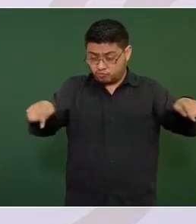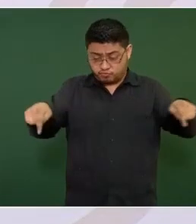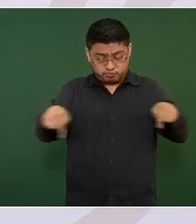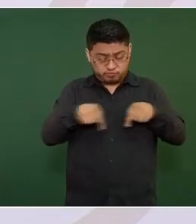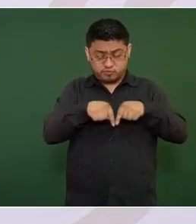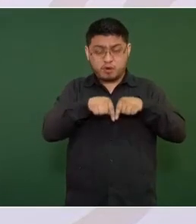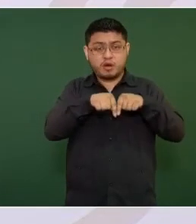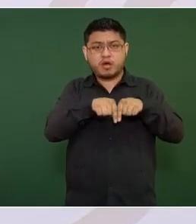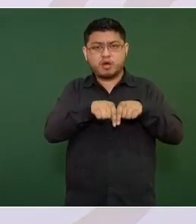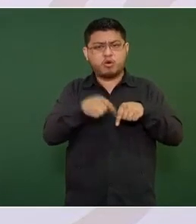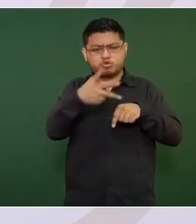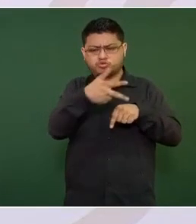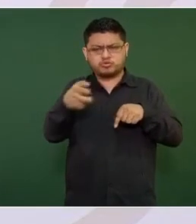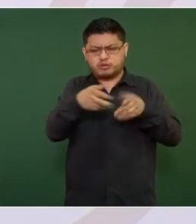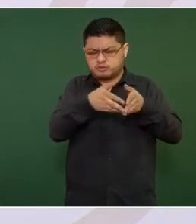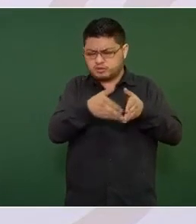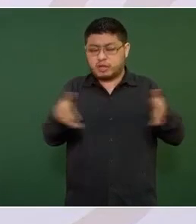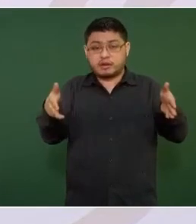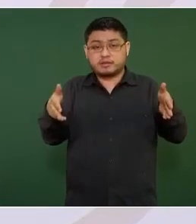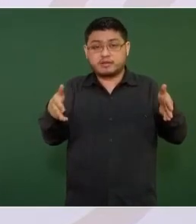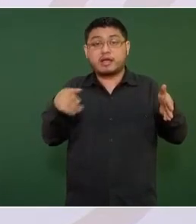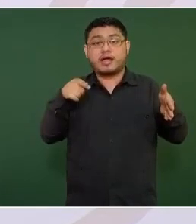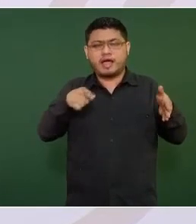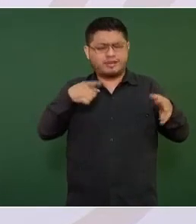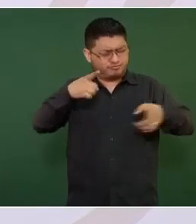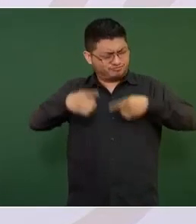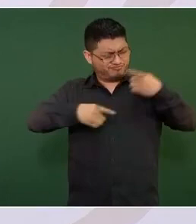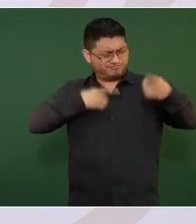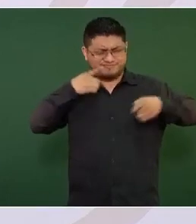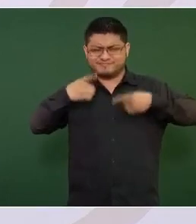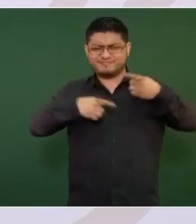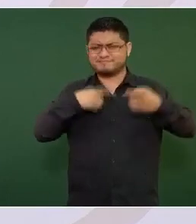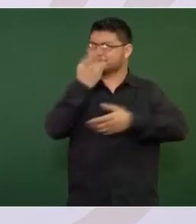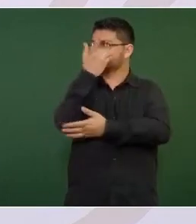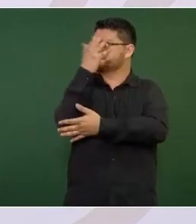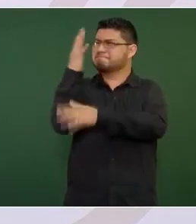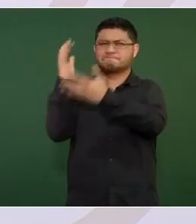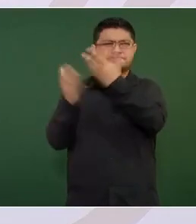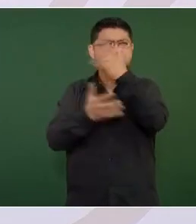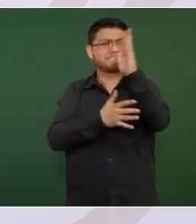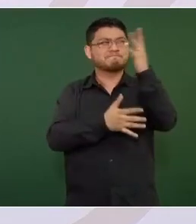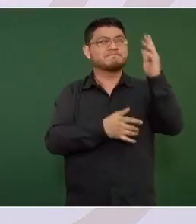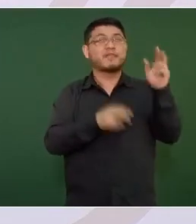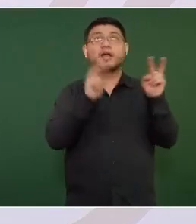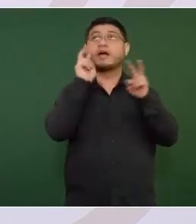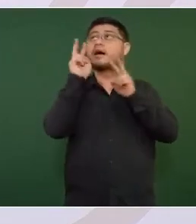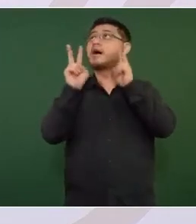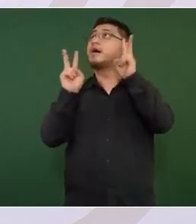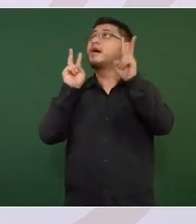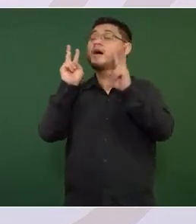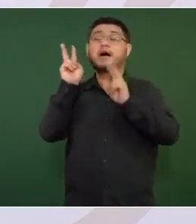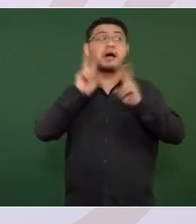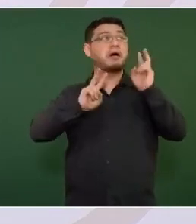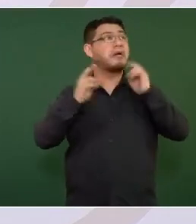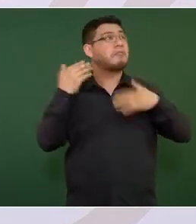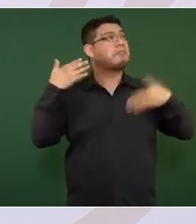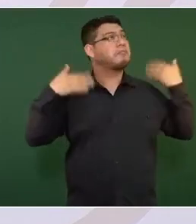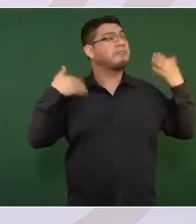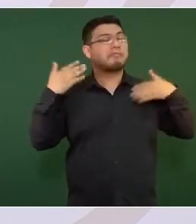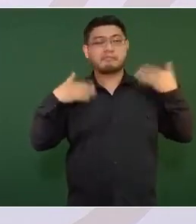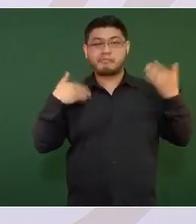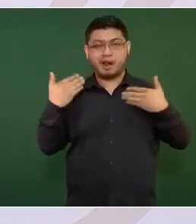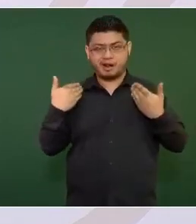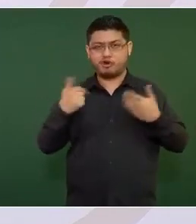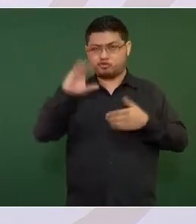hectáreas hay espacio suficiente para el disfrute de la naturaleza, la recreación de la historia, la